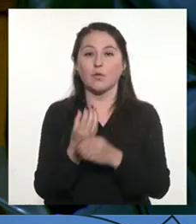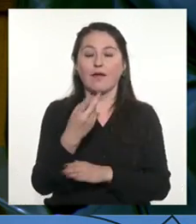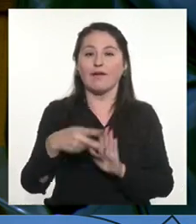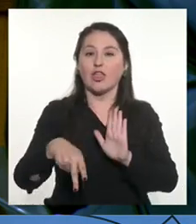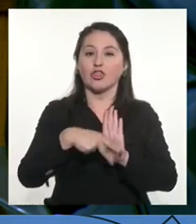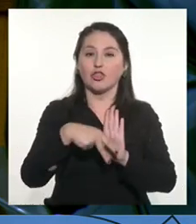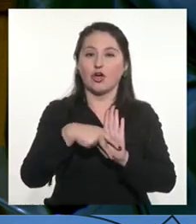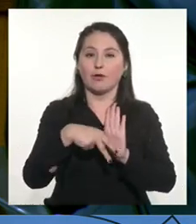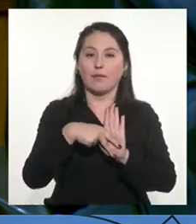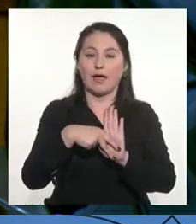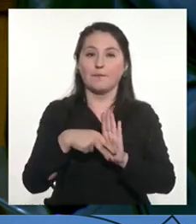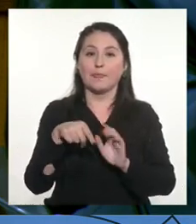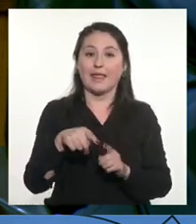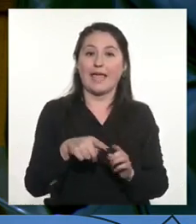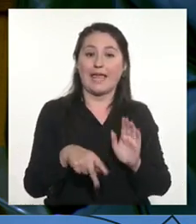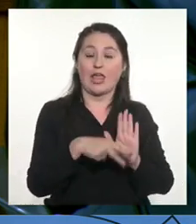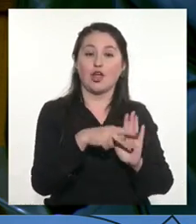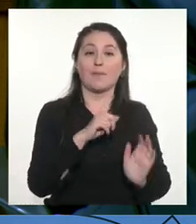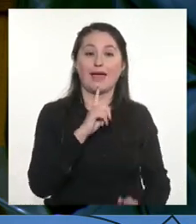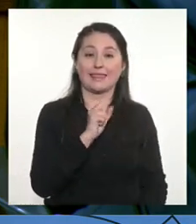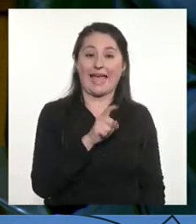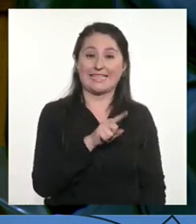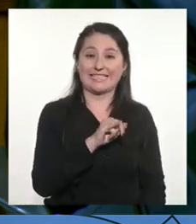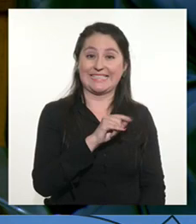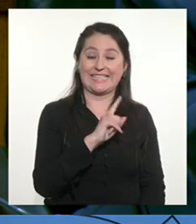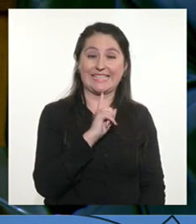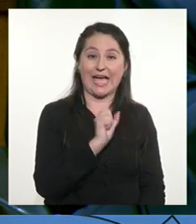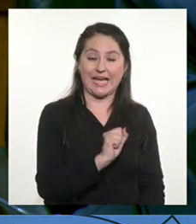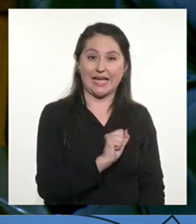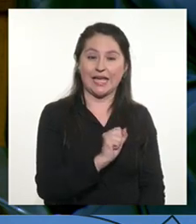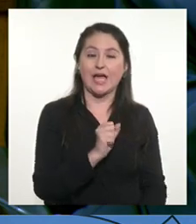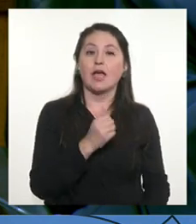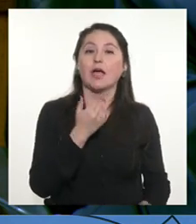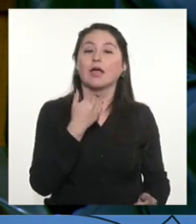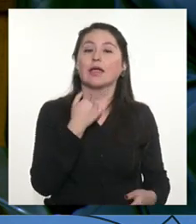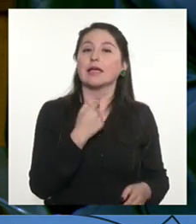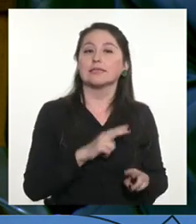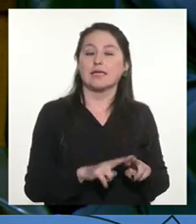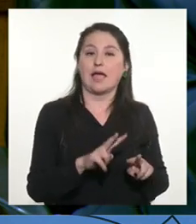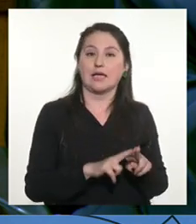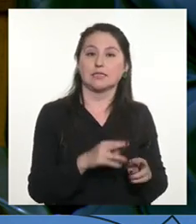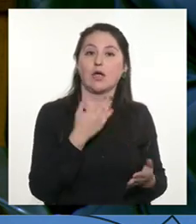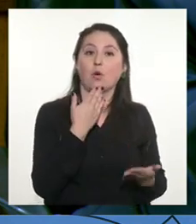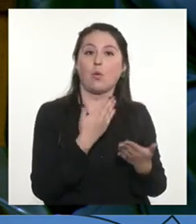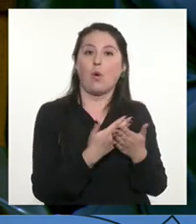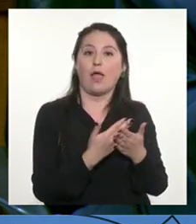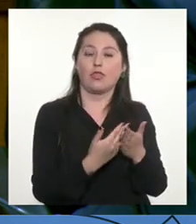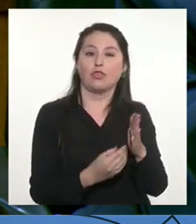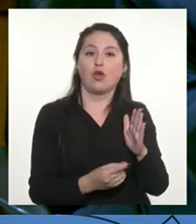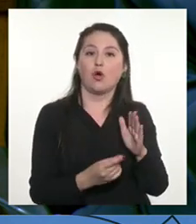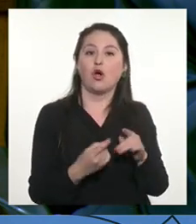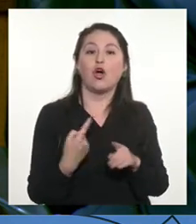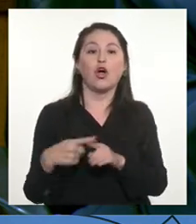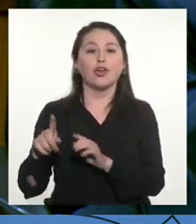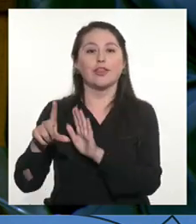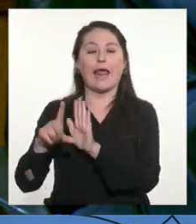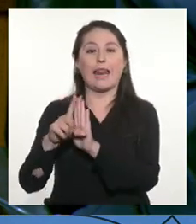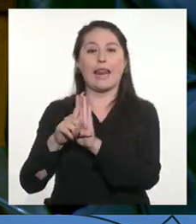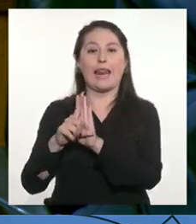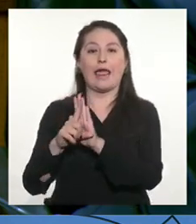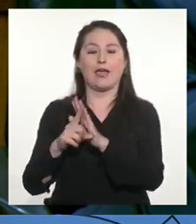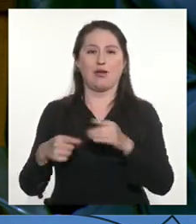derogación tácita aquella que procede cuando se dicta una norma distinta que entra en